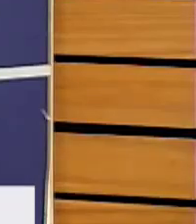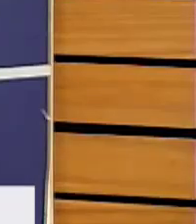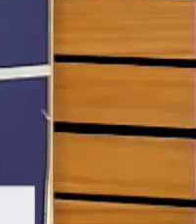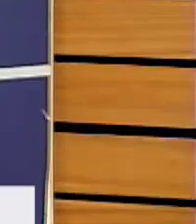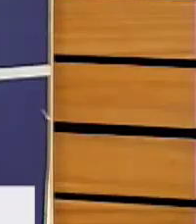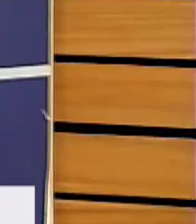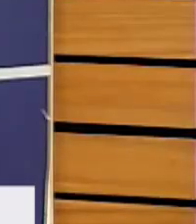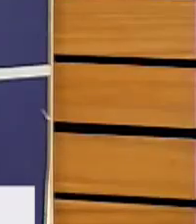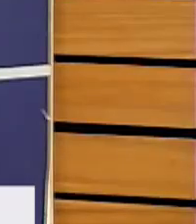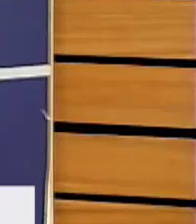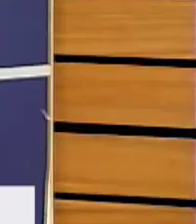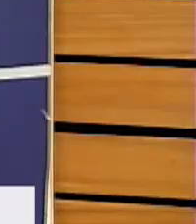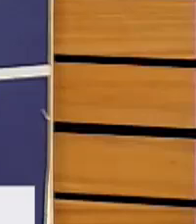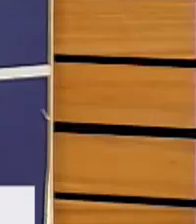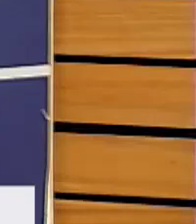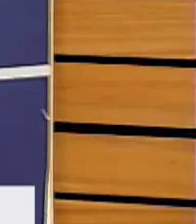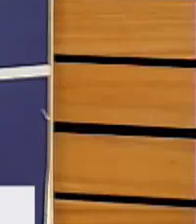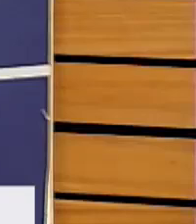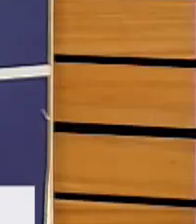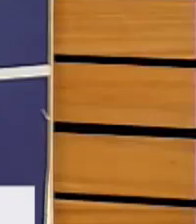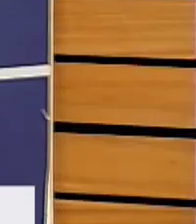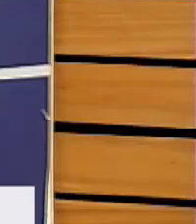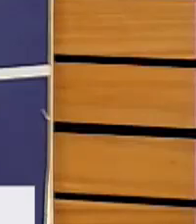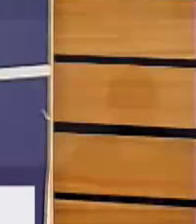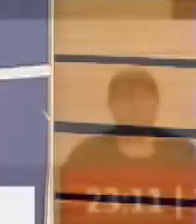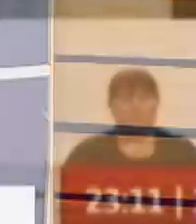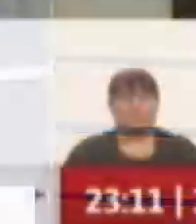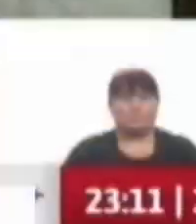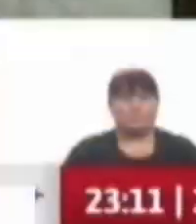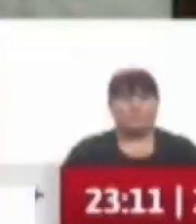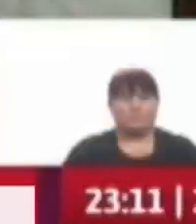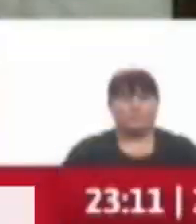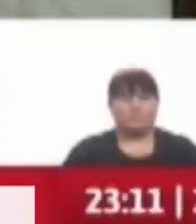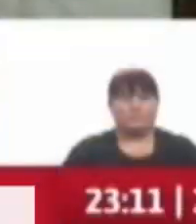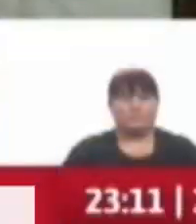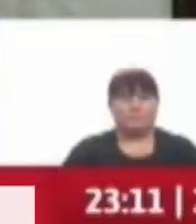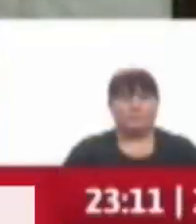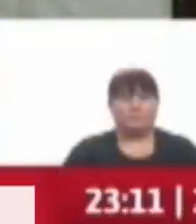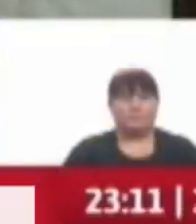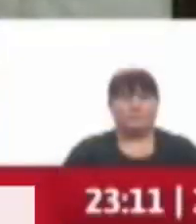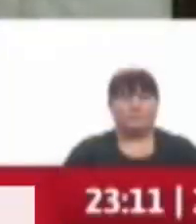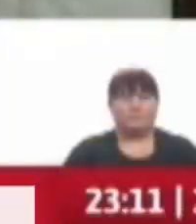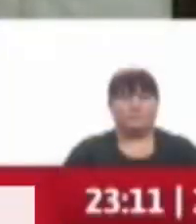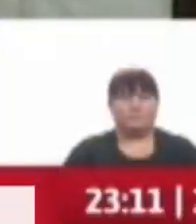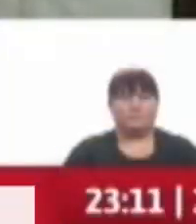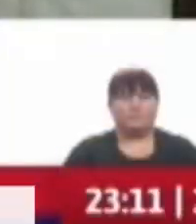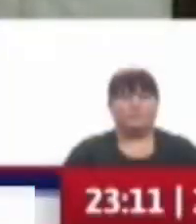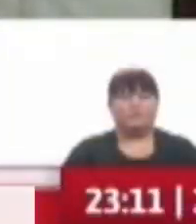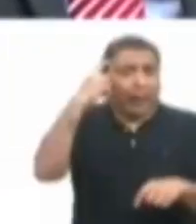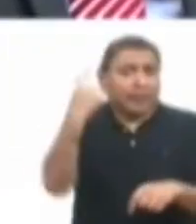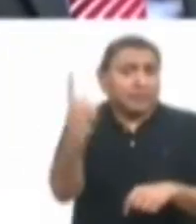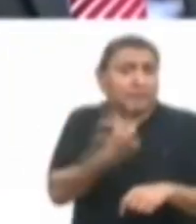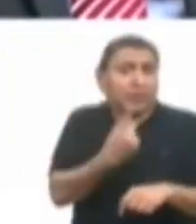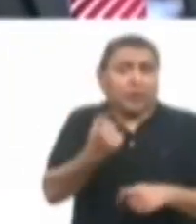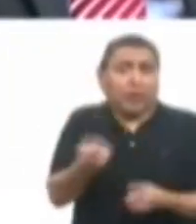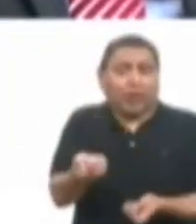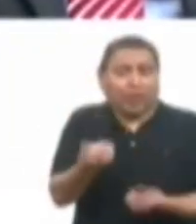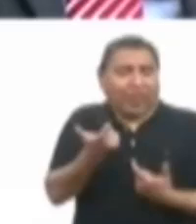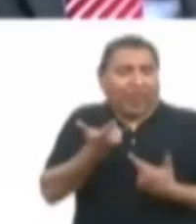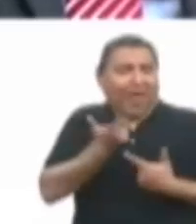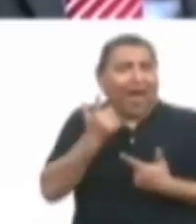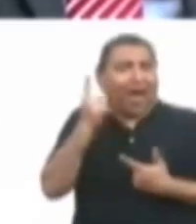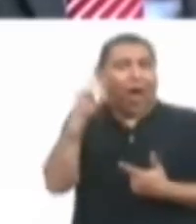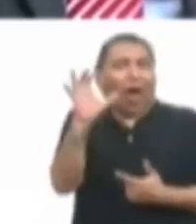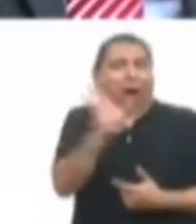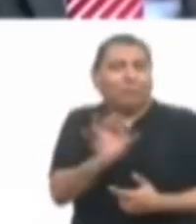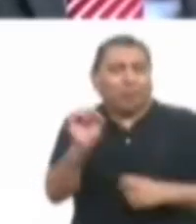el 70% del empleo. El RIGI, dice quienes se oponen, llevará a la explotación de los recursos naturales